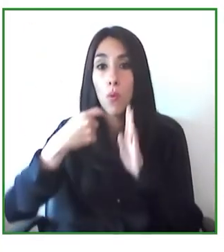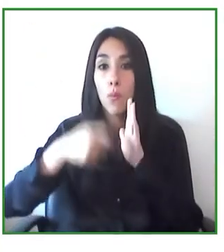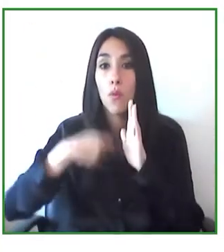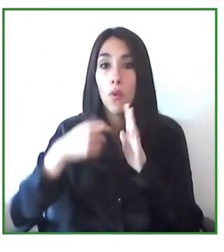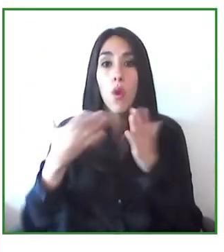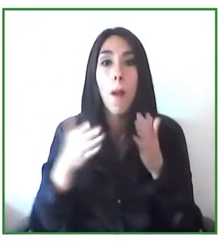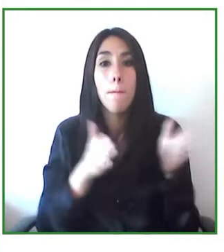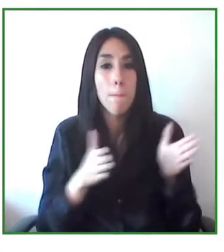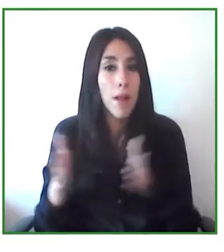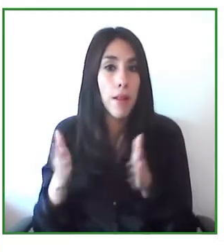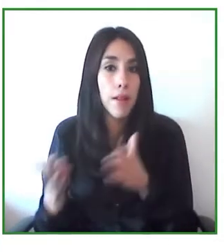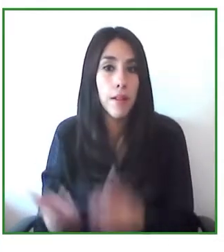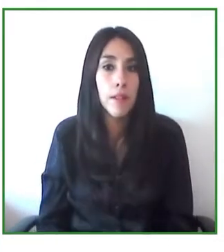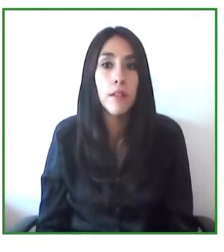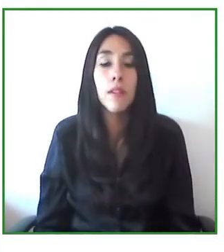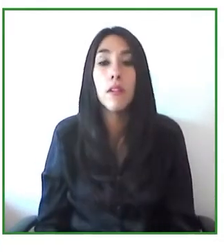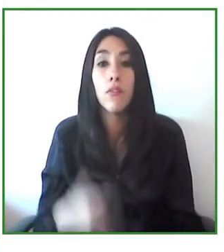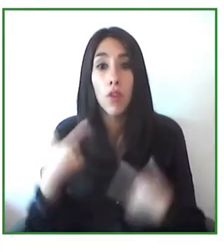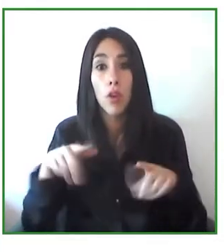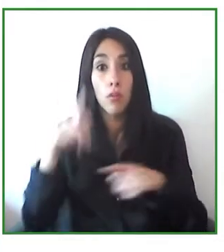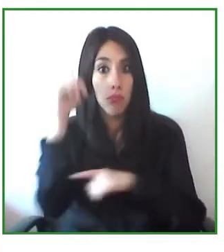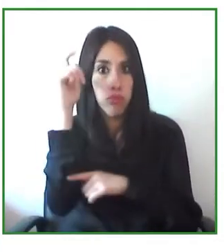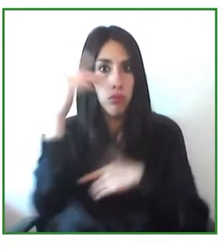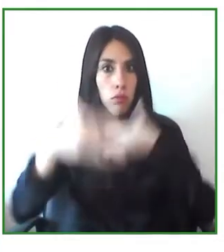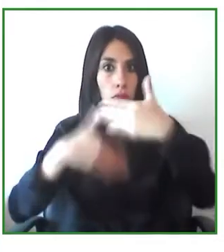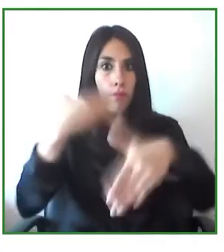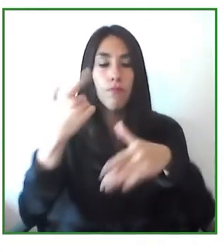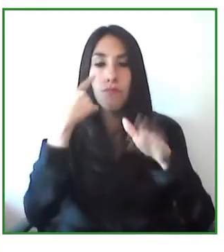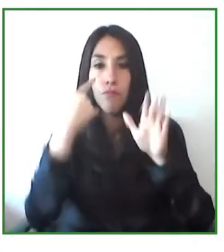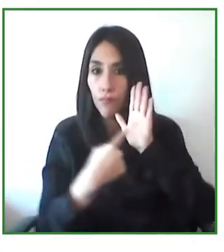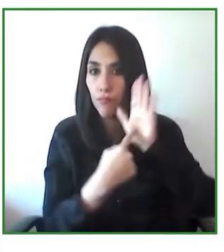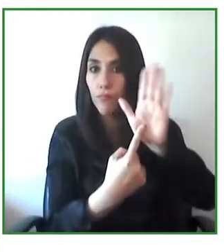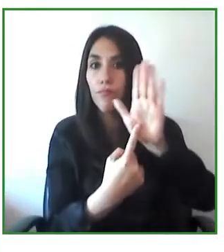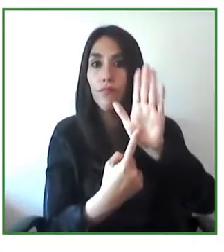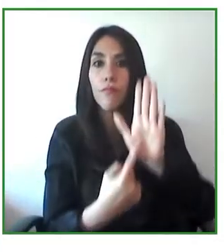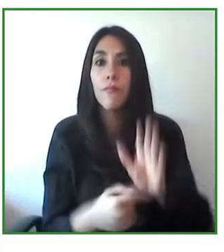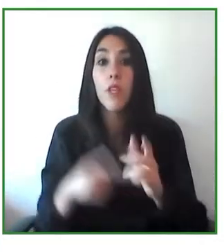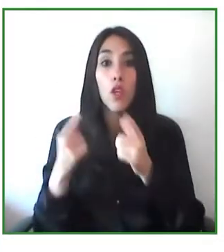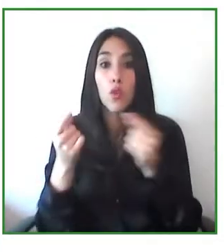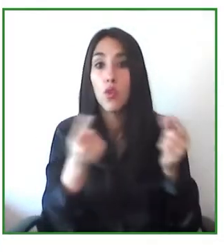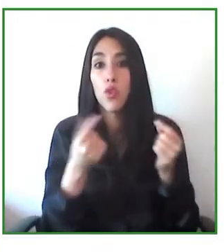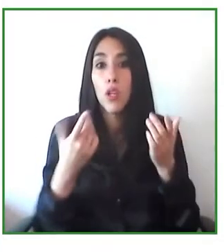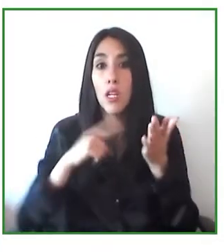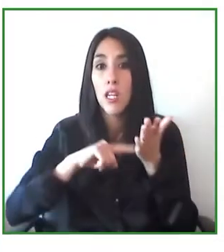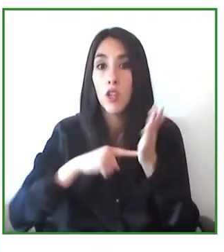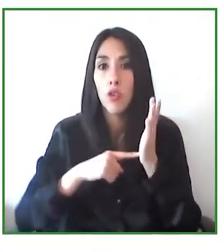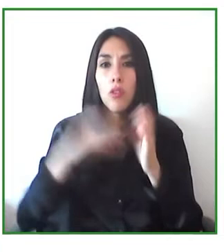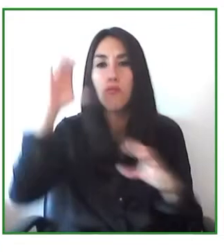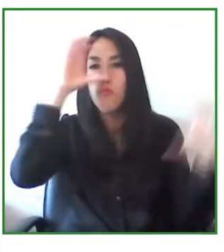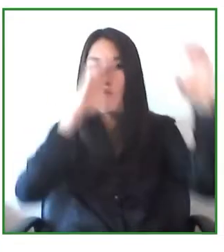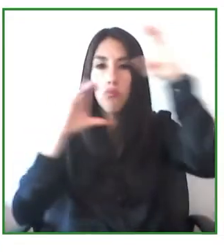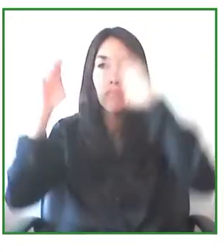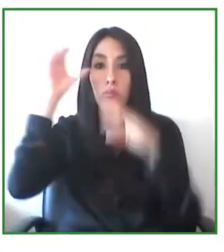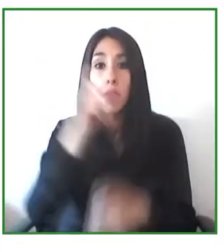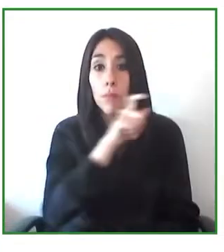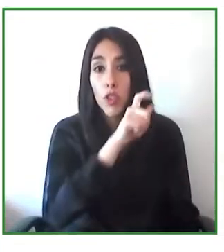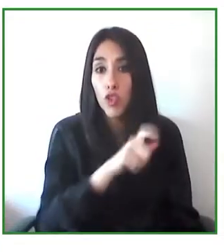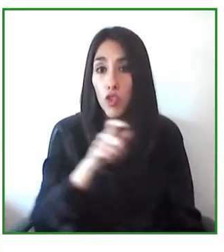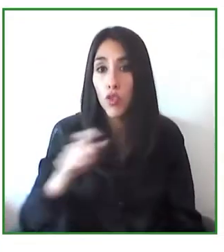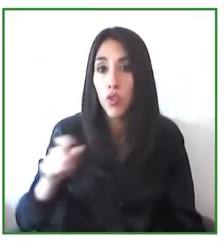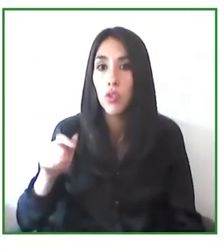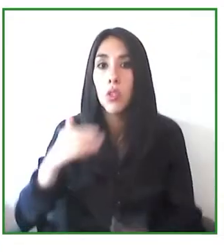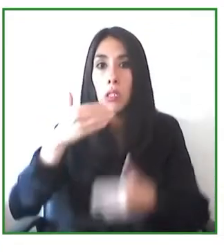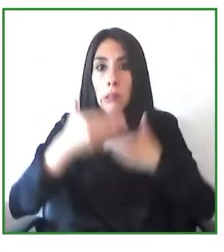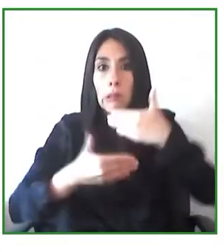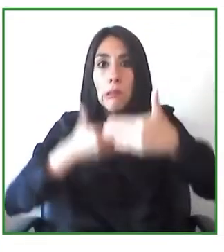soluciones tecnológicas, buscando poco a poco que las personas lo conozcan y que a largo plazo sean